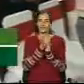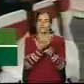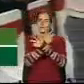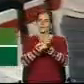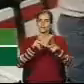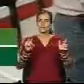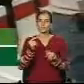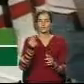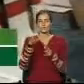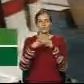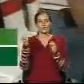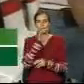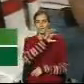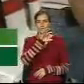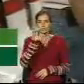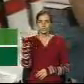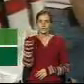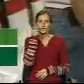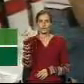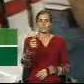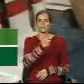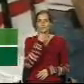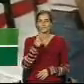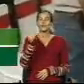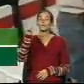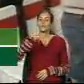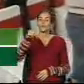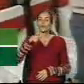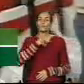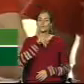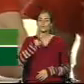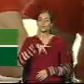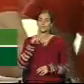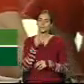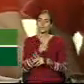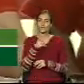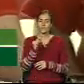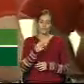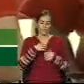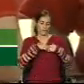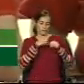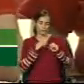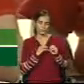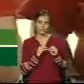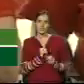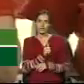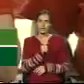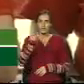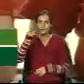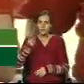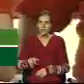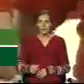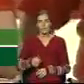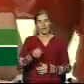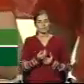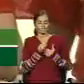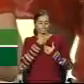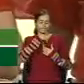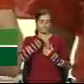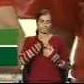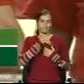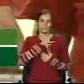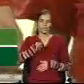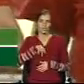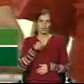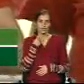la liberación de los pueblos. Y eso hoy lo tenemos que tener en el corazón, cada día más sembrado. Y